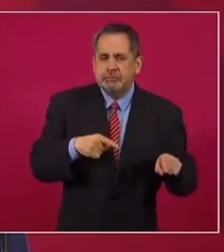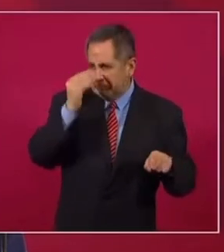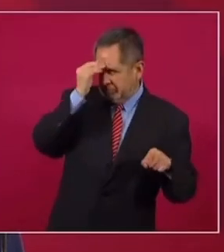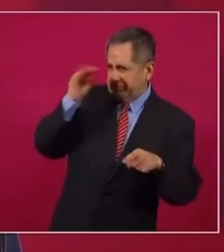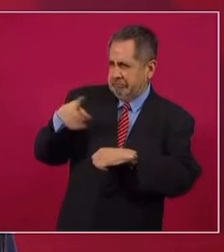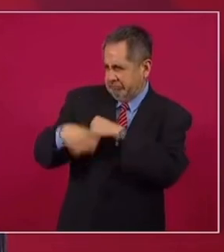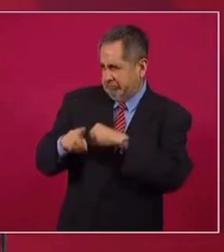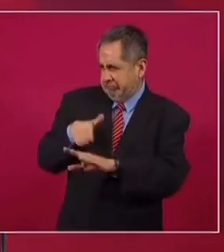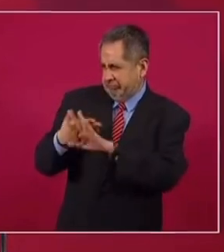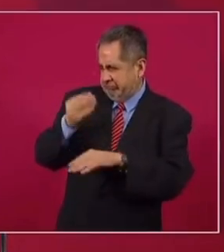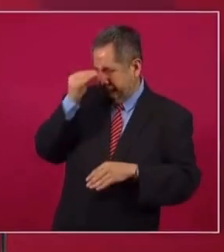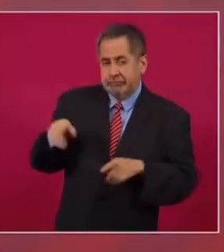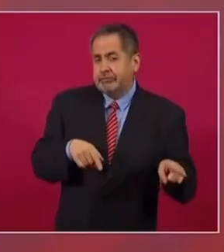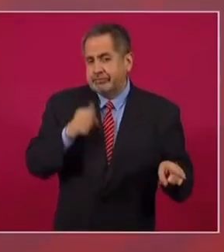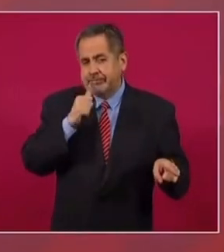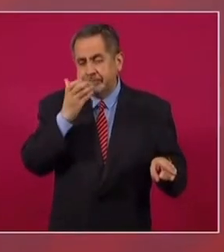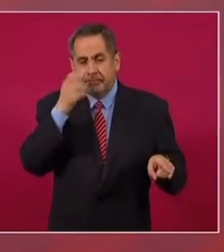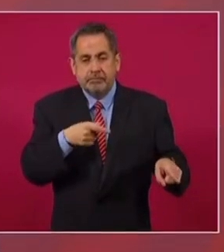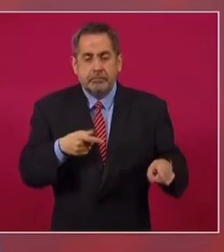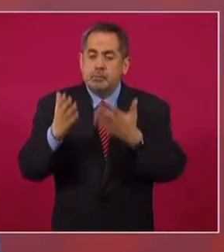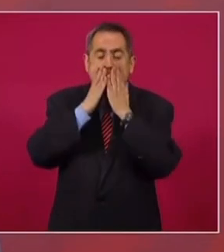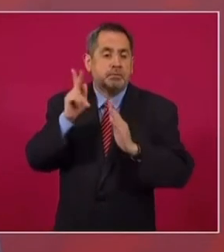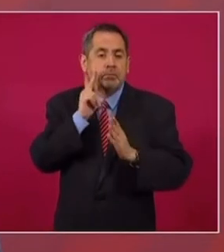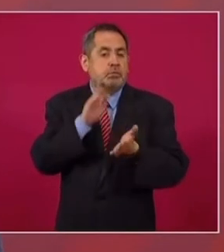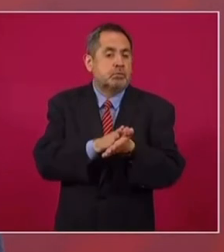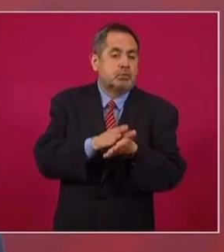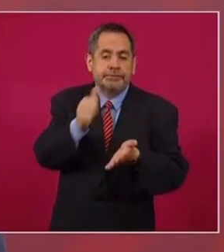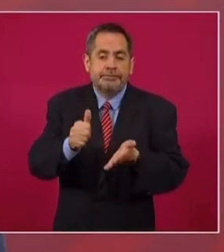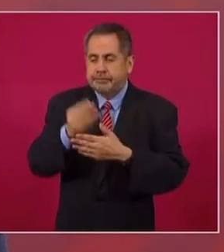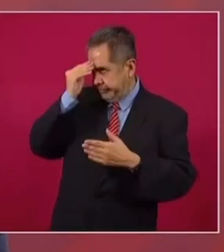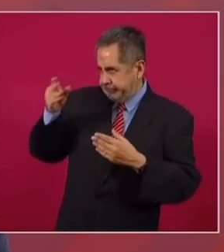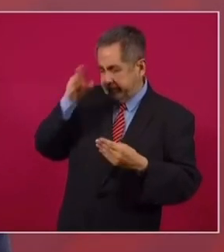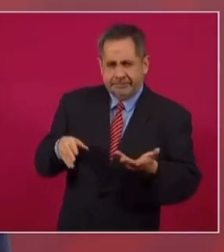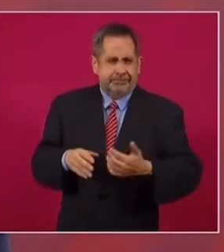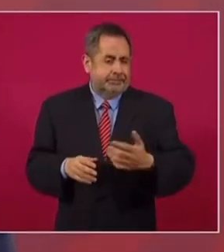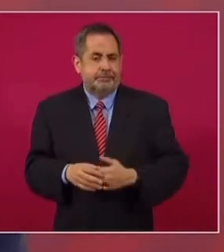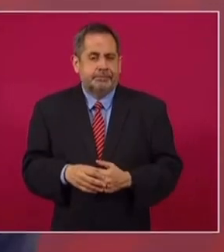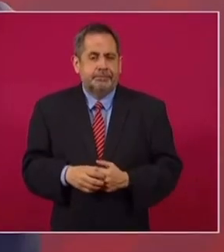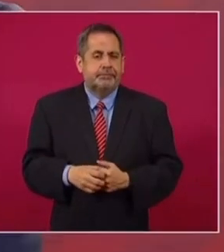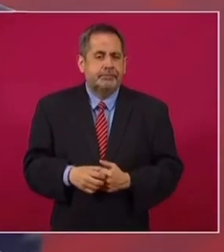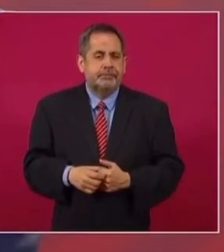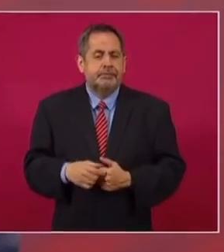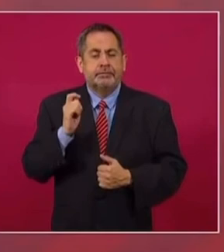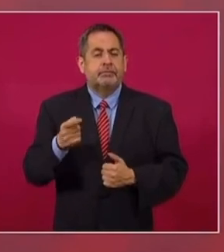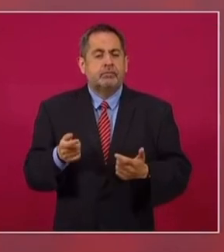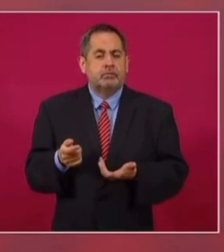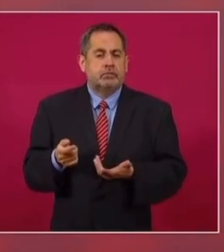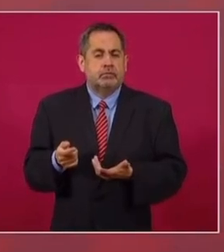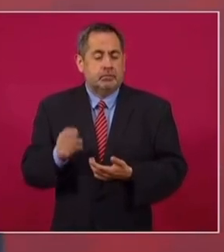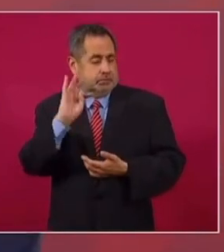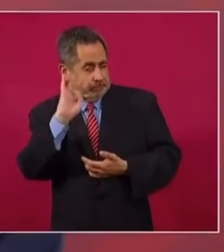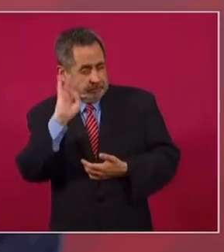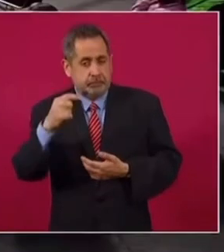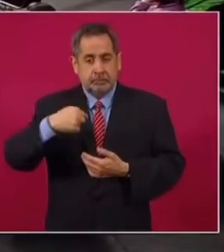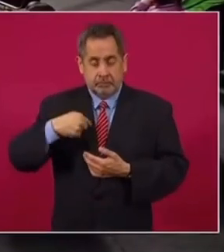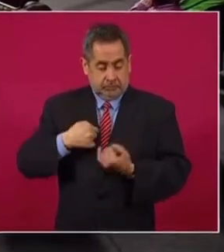hacer daño sin tener elementos, sin tener pruebas. Bueno, si no